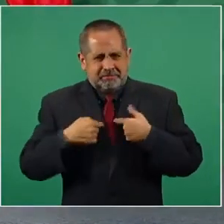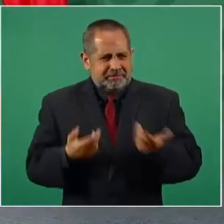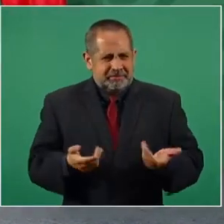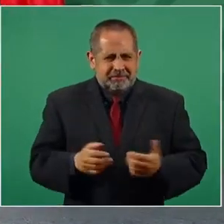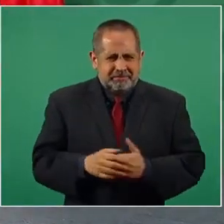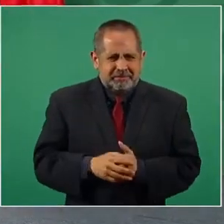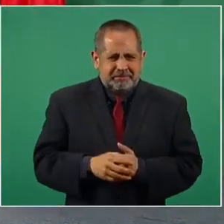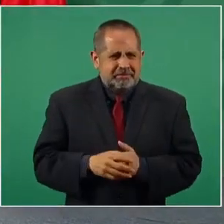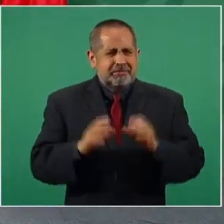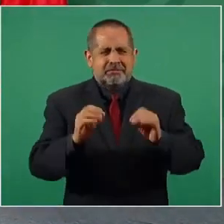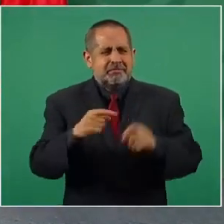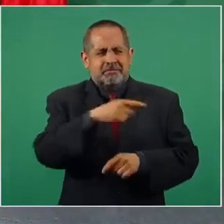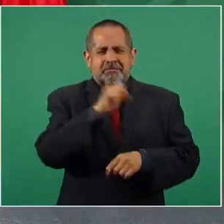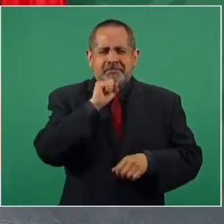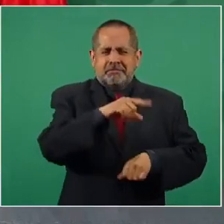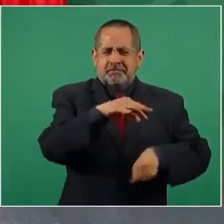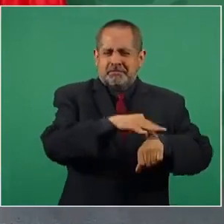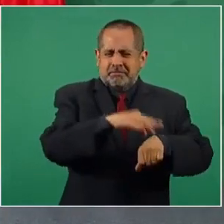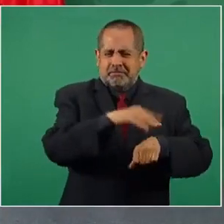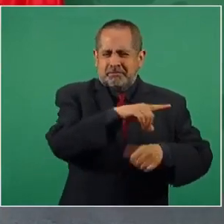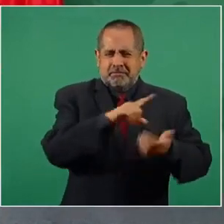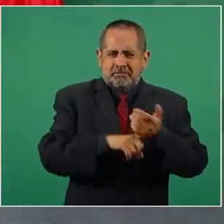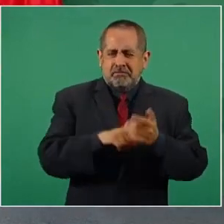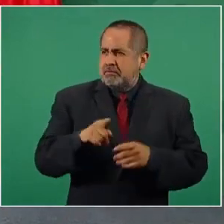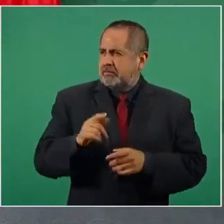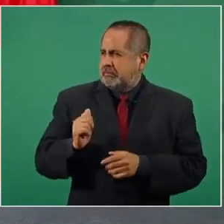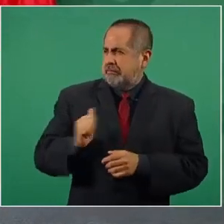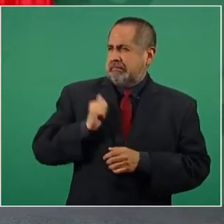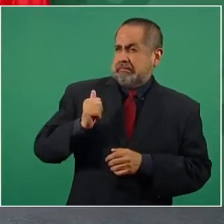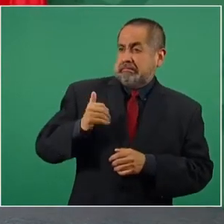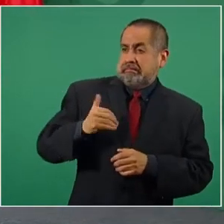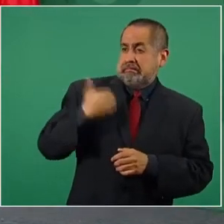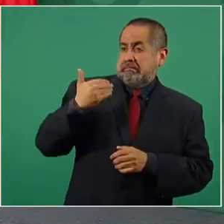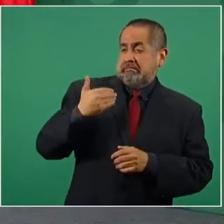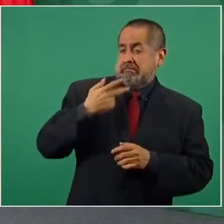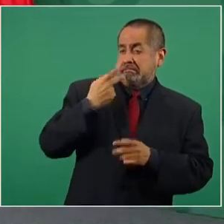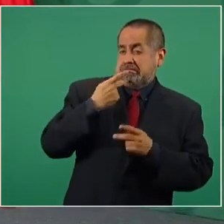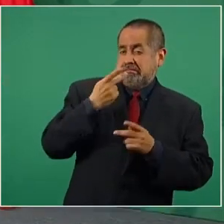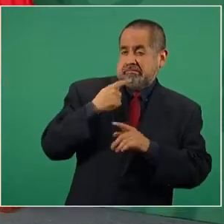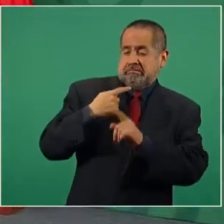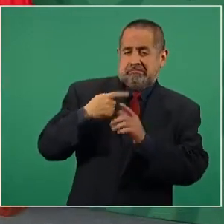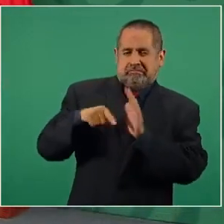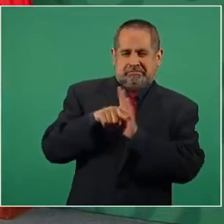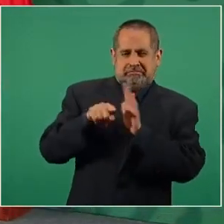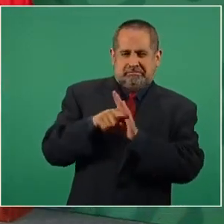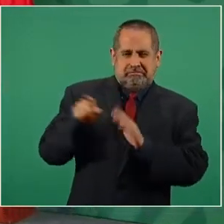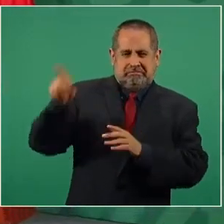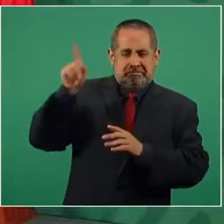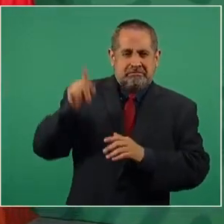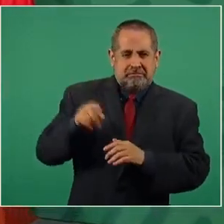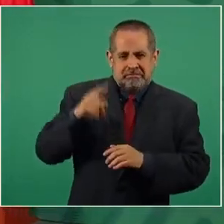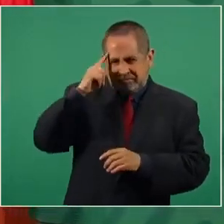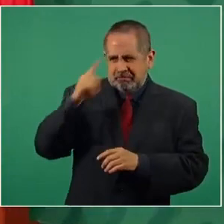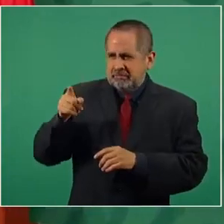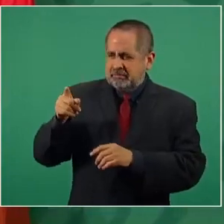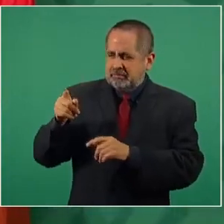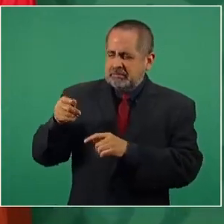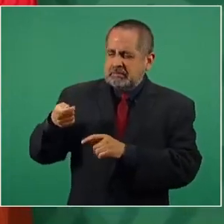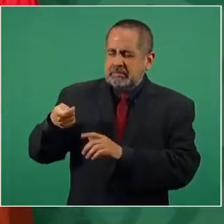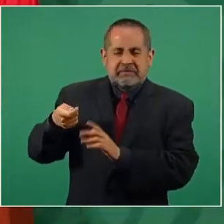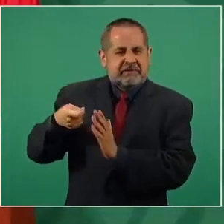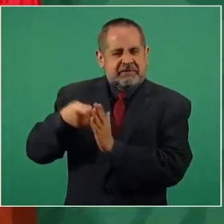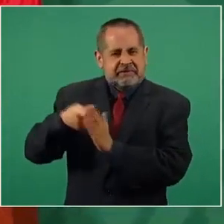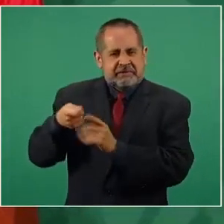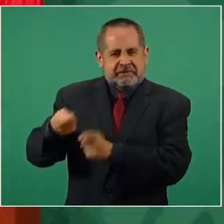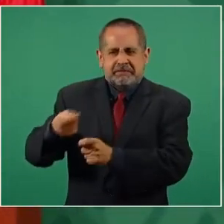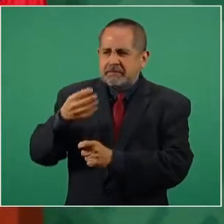O el médico este que dijo que era la oportunidad para que me dieran unas buenas dosis